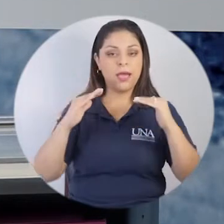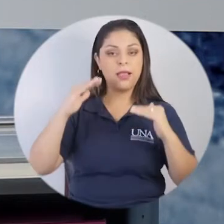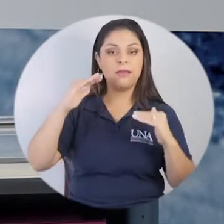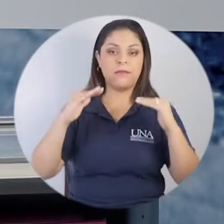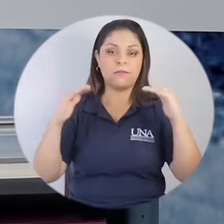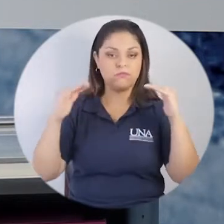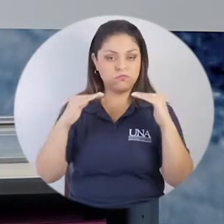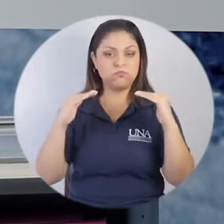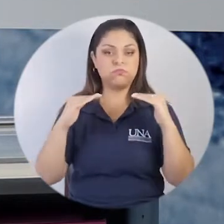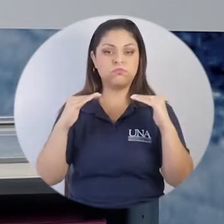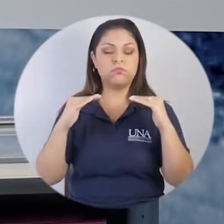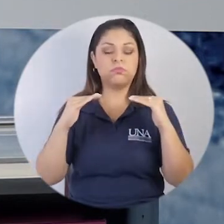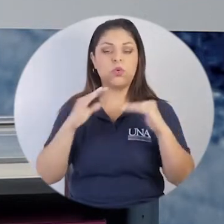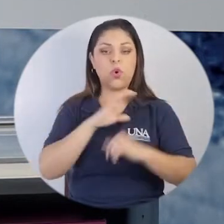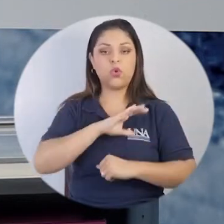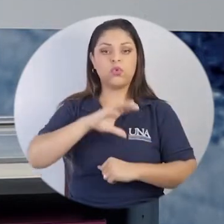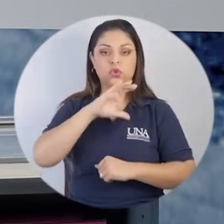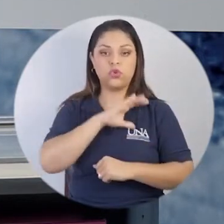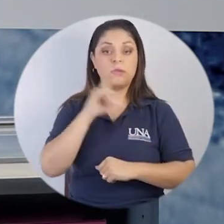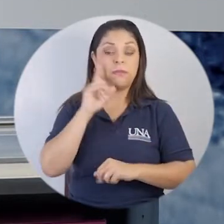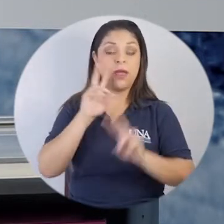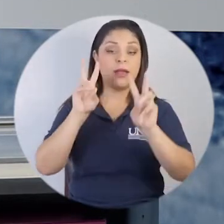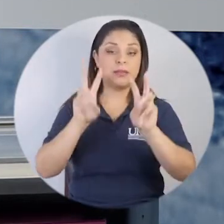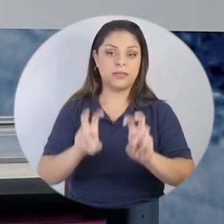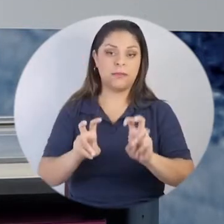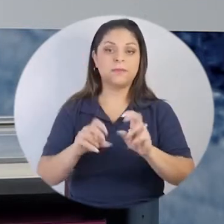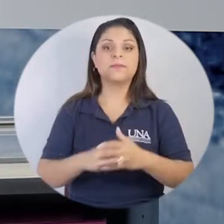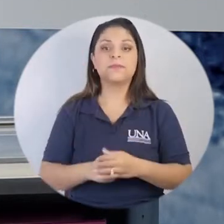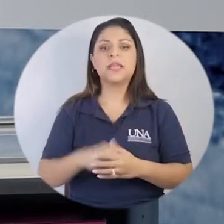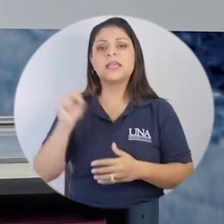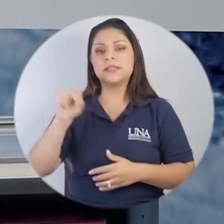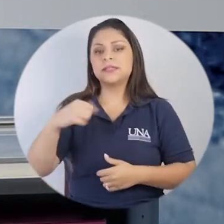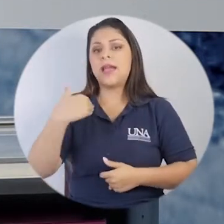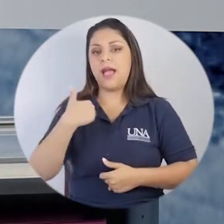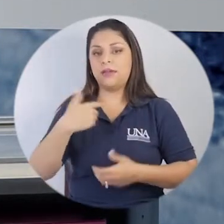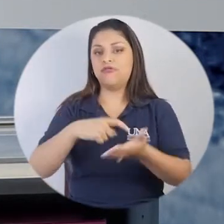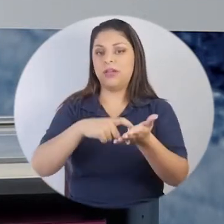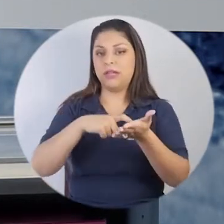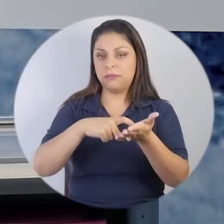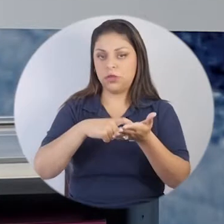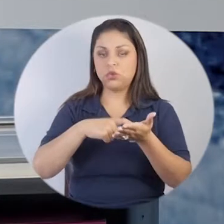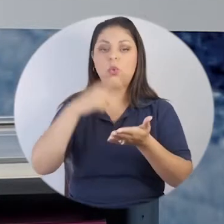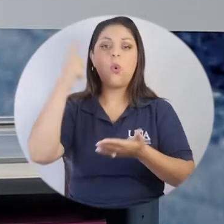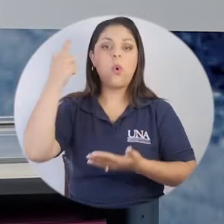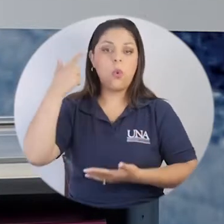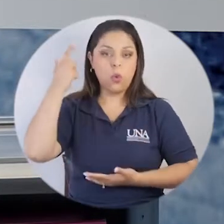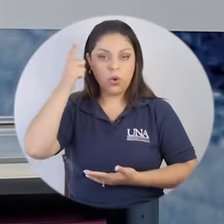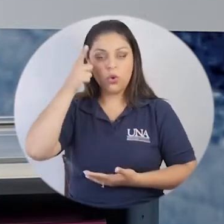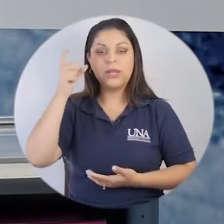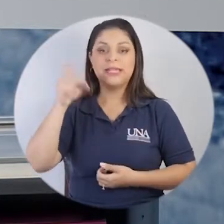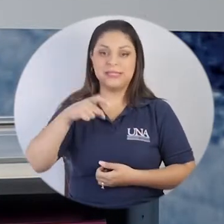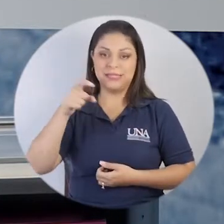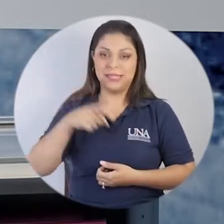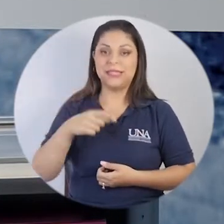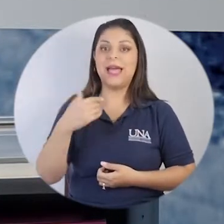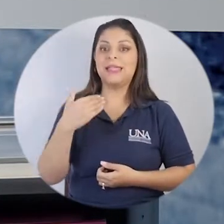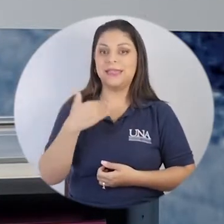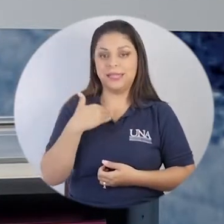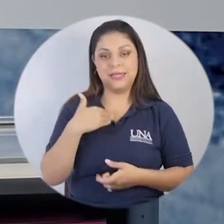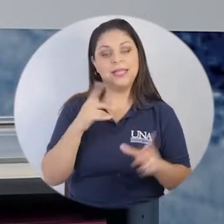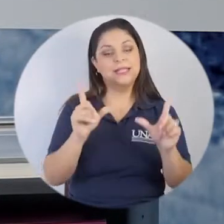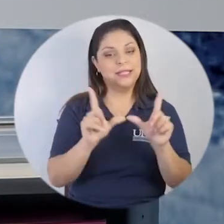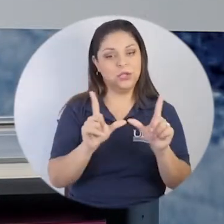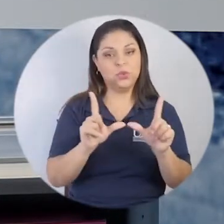equilibrar, ¿verdad?, las condiciones en la aplicación de la prueba. Si hay ciertos requerimientos, ¿verdad?, lógicamente se tiene que tener el título de